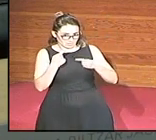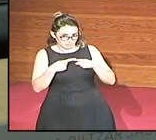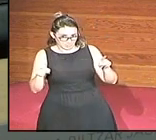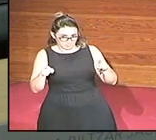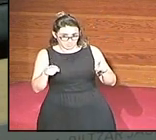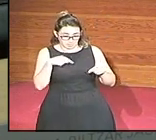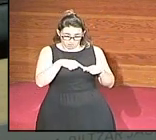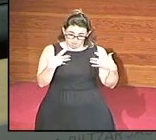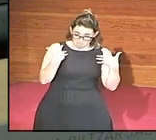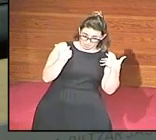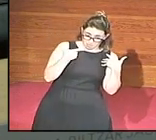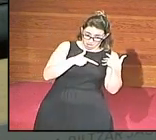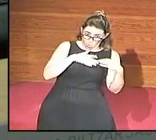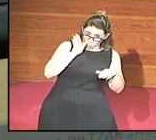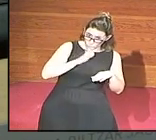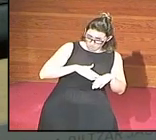culpable.